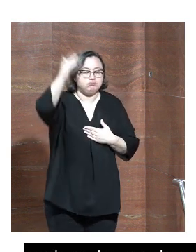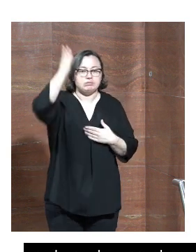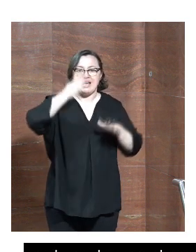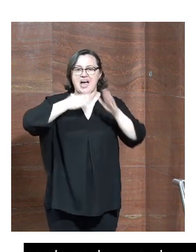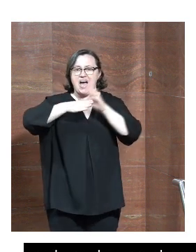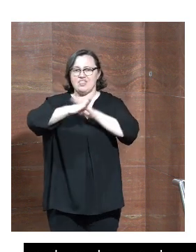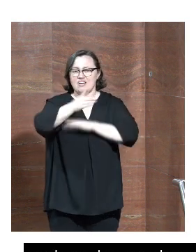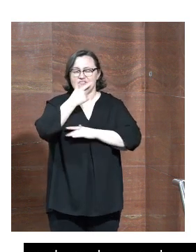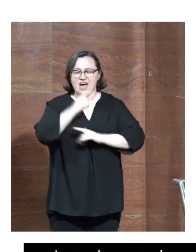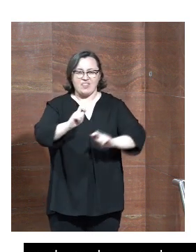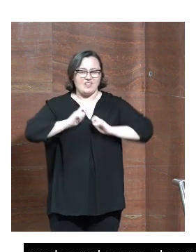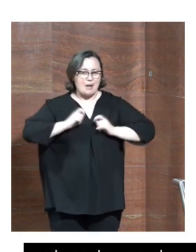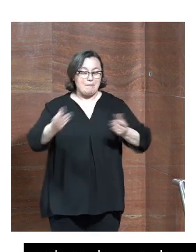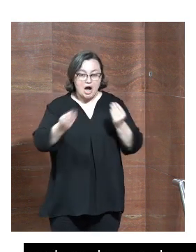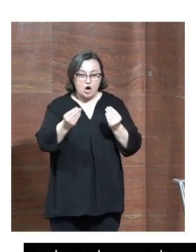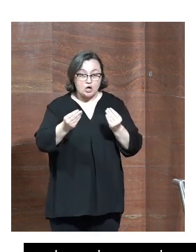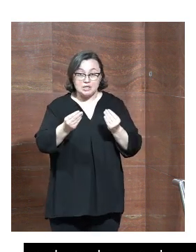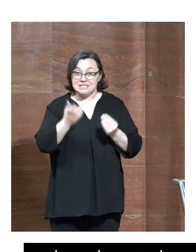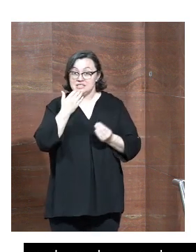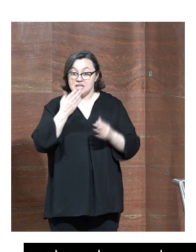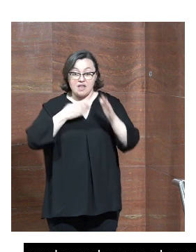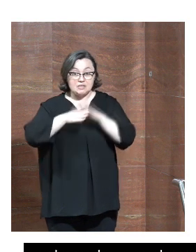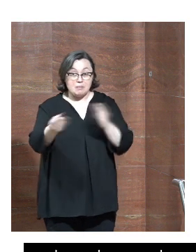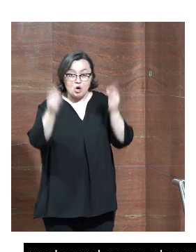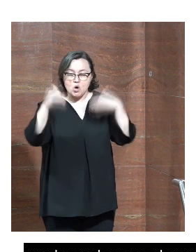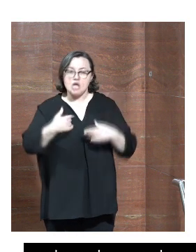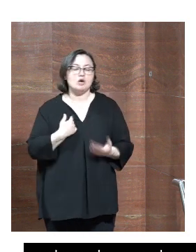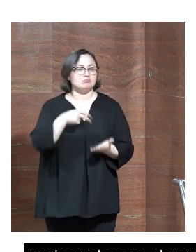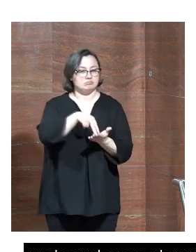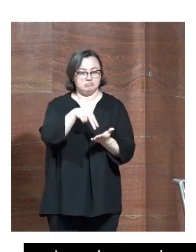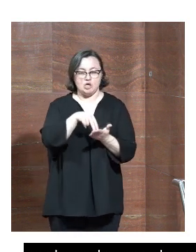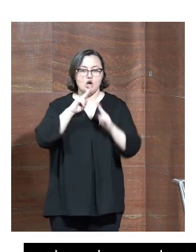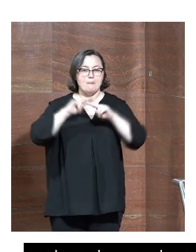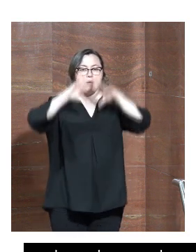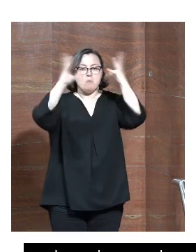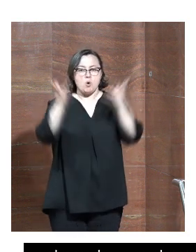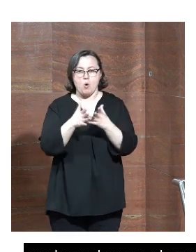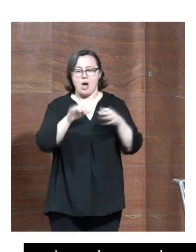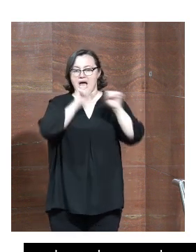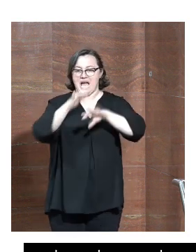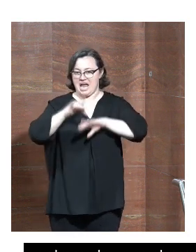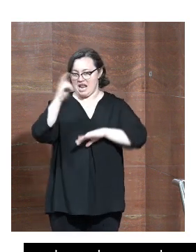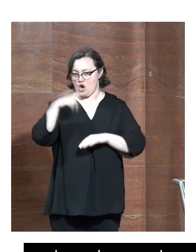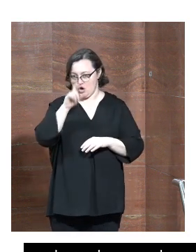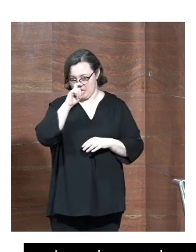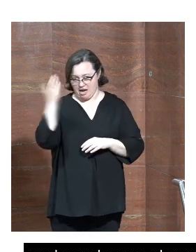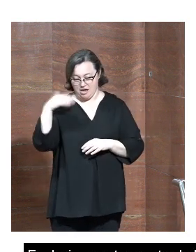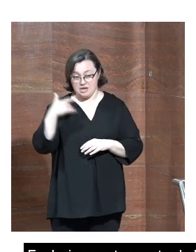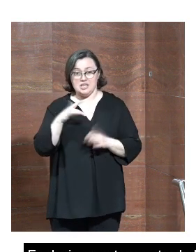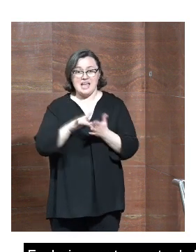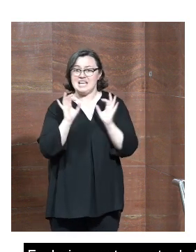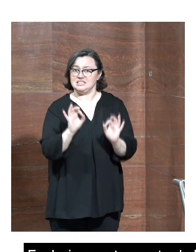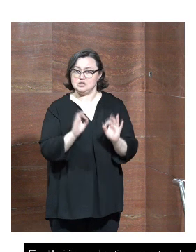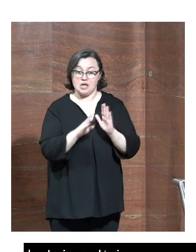una accesibilidad mejor tengan que permanecer en lo que yo denomino burbuja analógica. Es decir, dejémoslo como estamos,